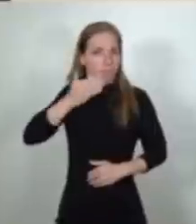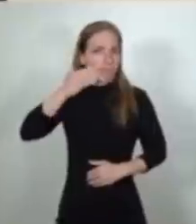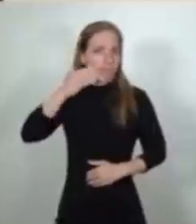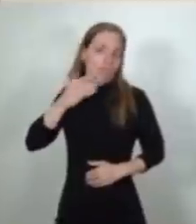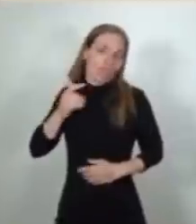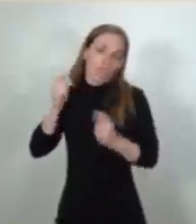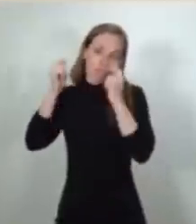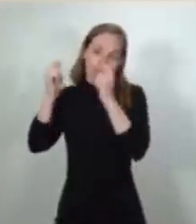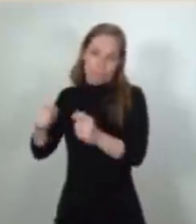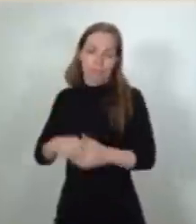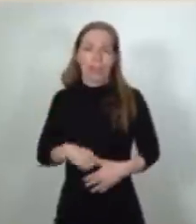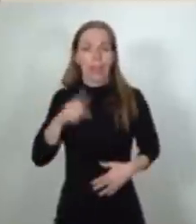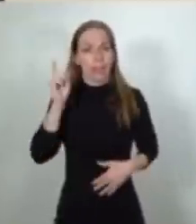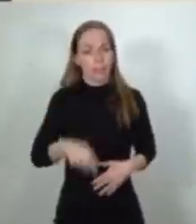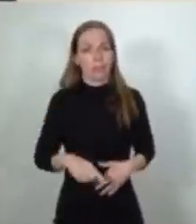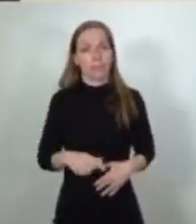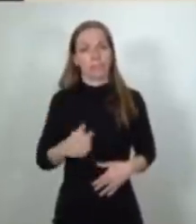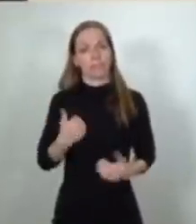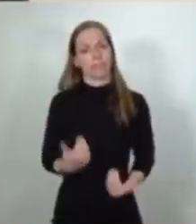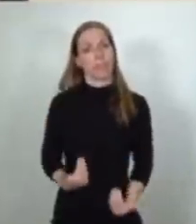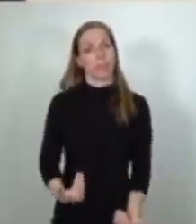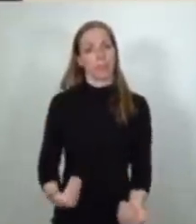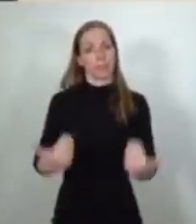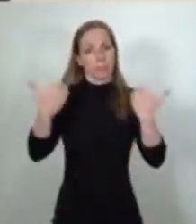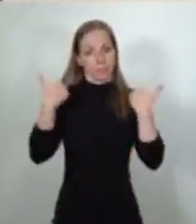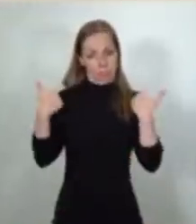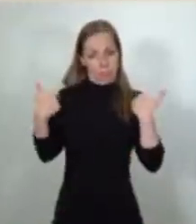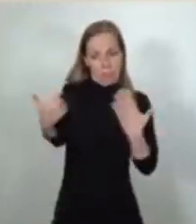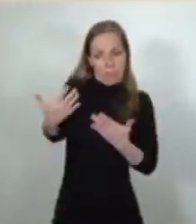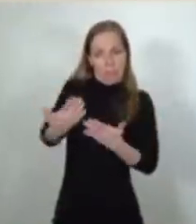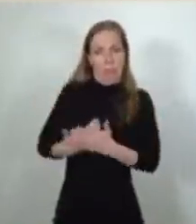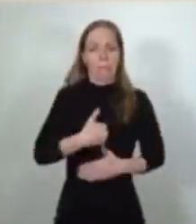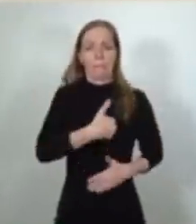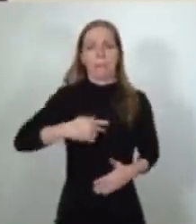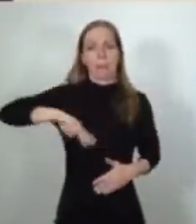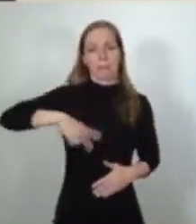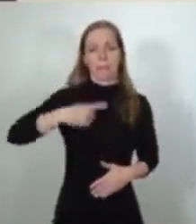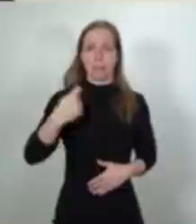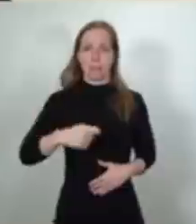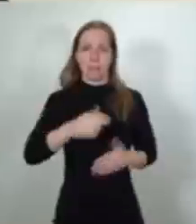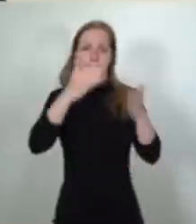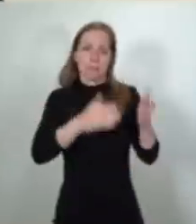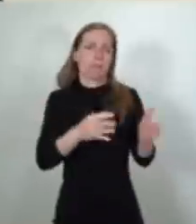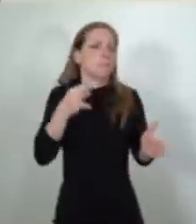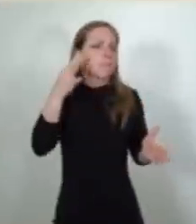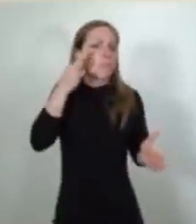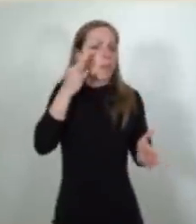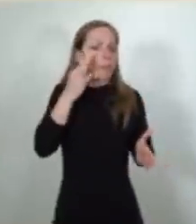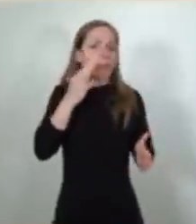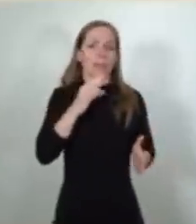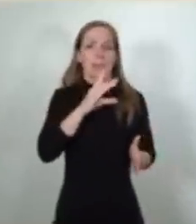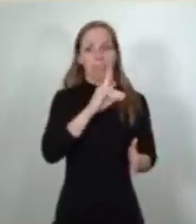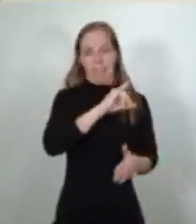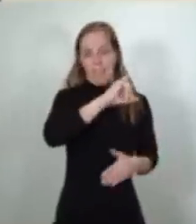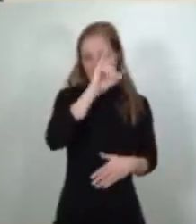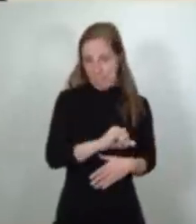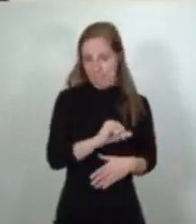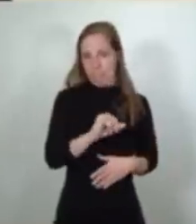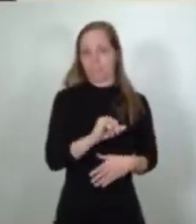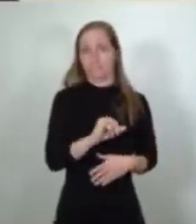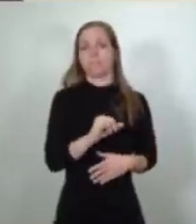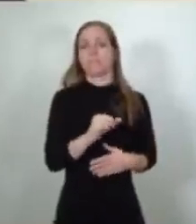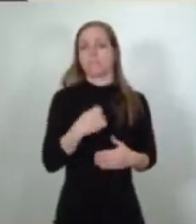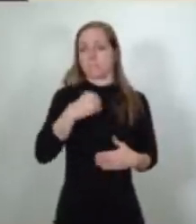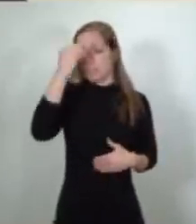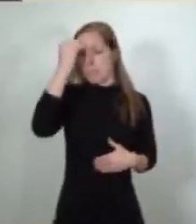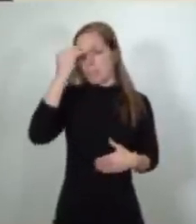honor inmenso también traspasar las responsabilidades que he tenido como vicepresidente a una mujer como Yolanda Díaz. Creo que